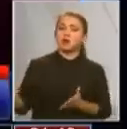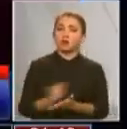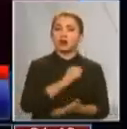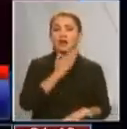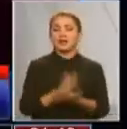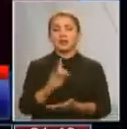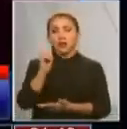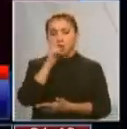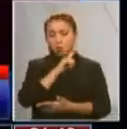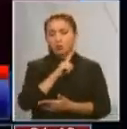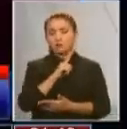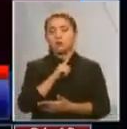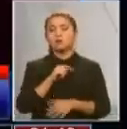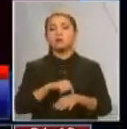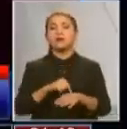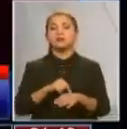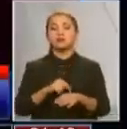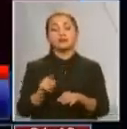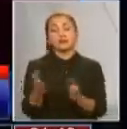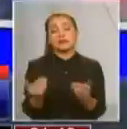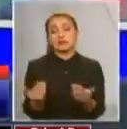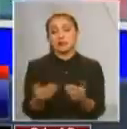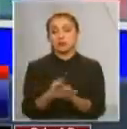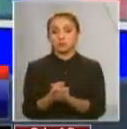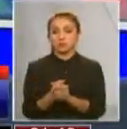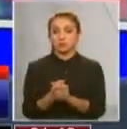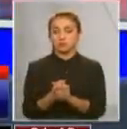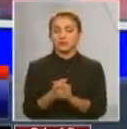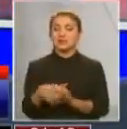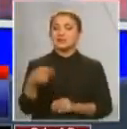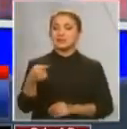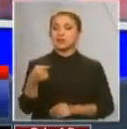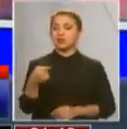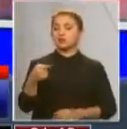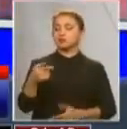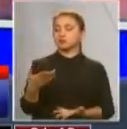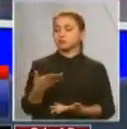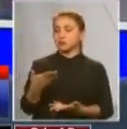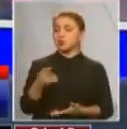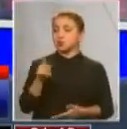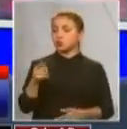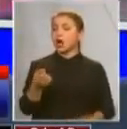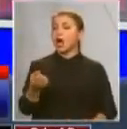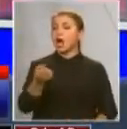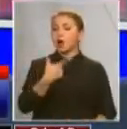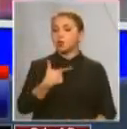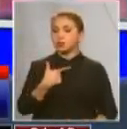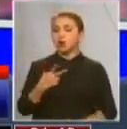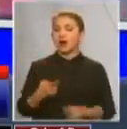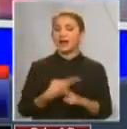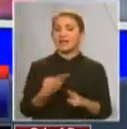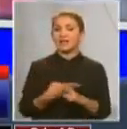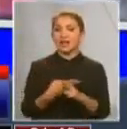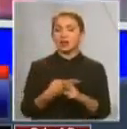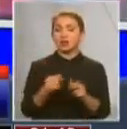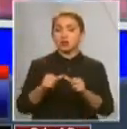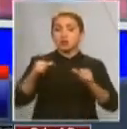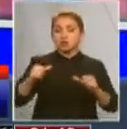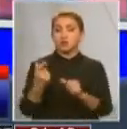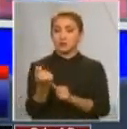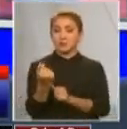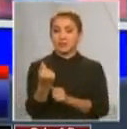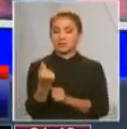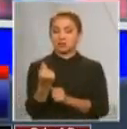hasta las últimas instancias de ser necesario. Senador, vamos al fondo de la acusación. Usted está acusado de arrendar a un sobreprecio